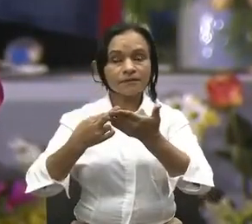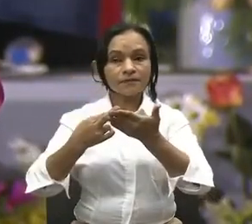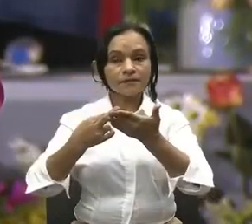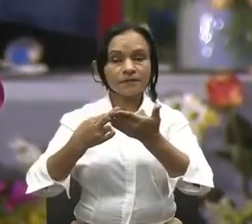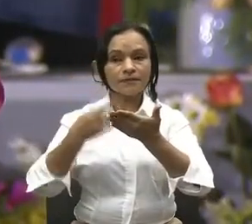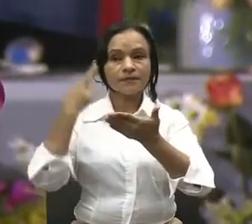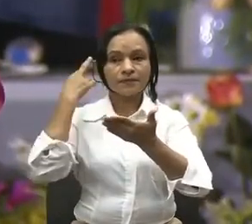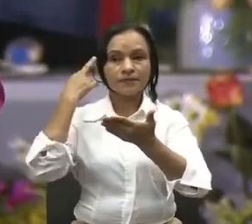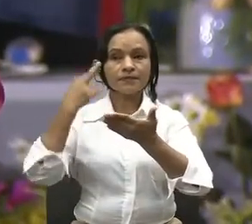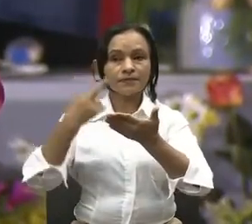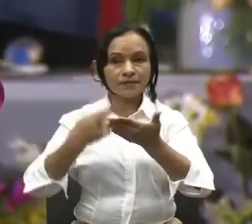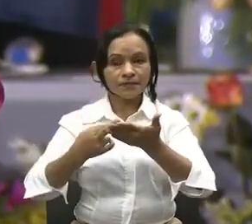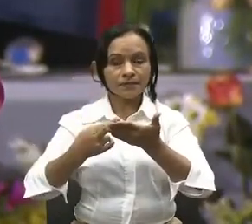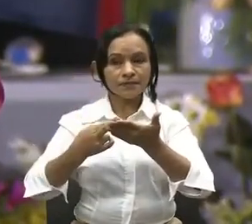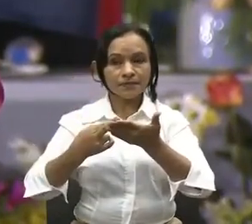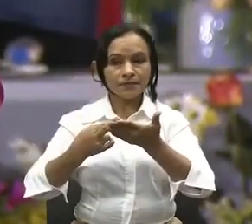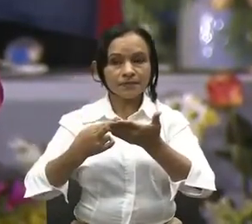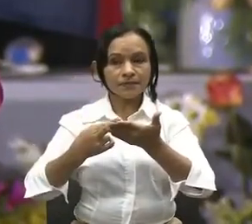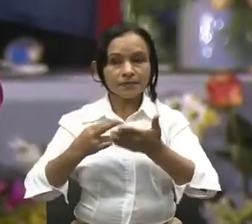que recuerde